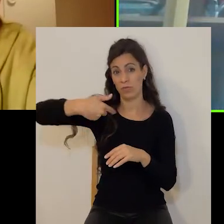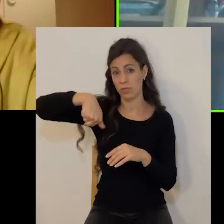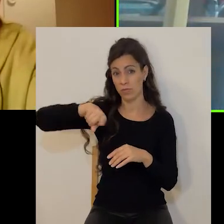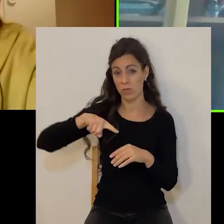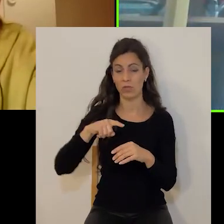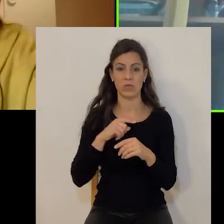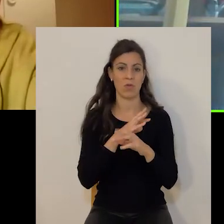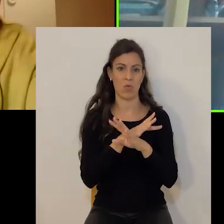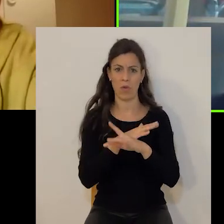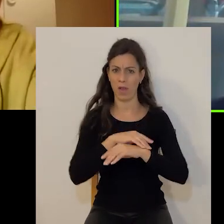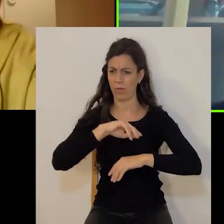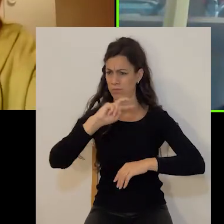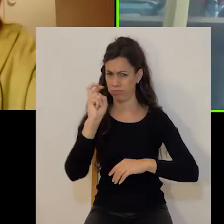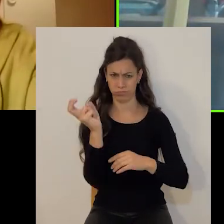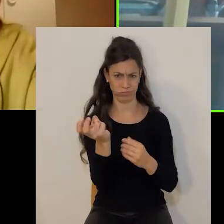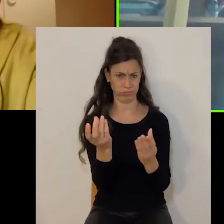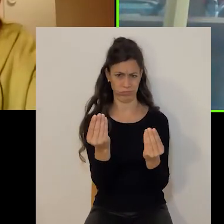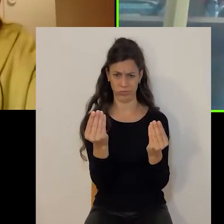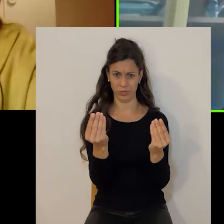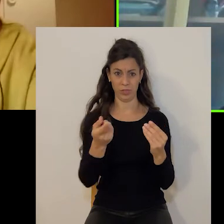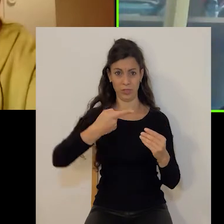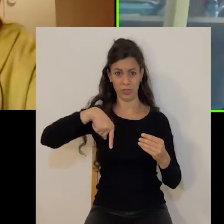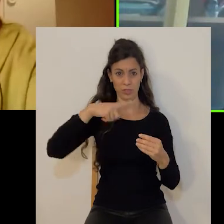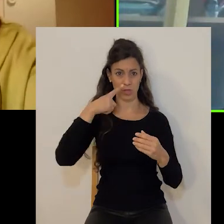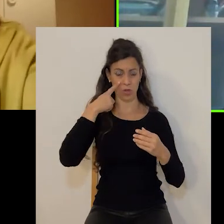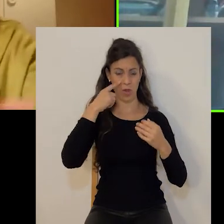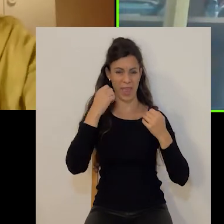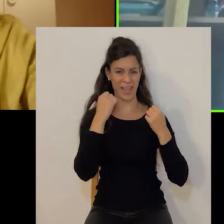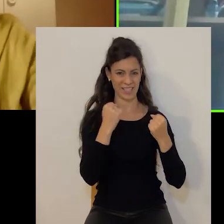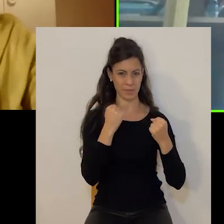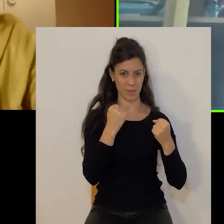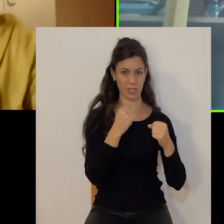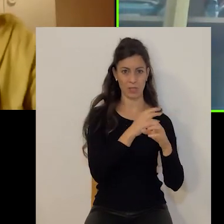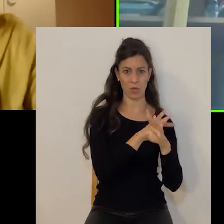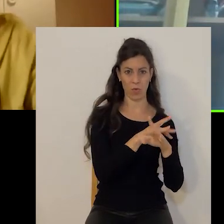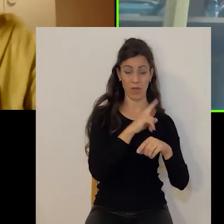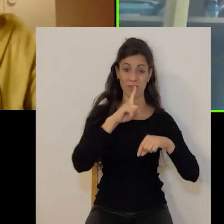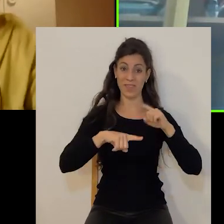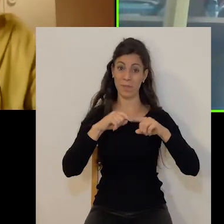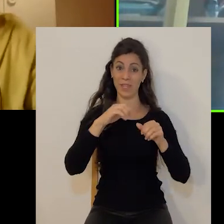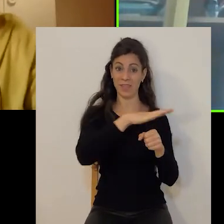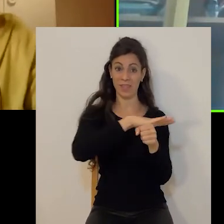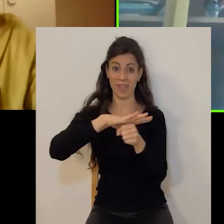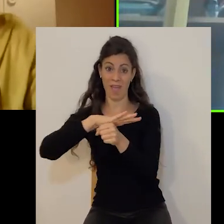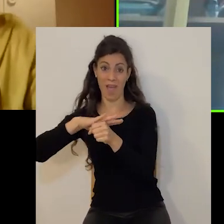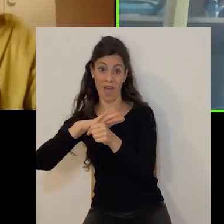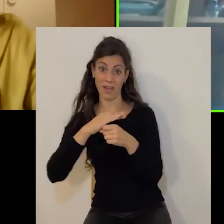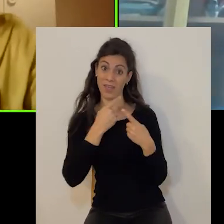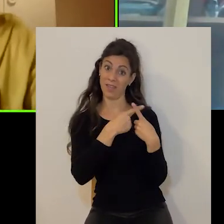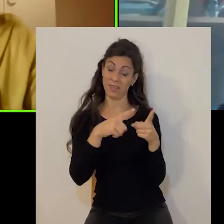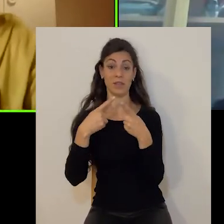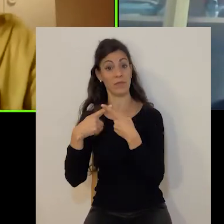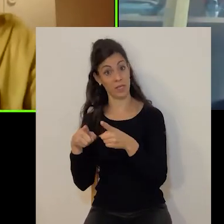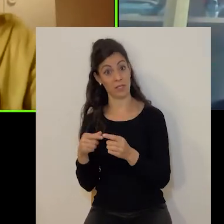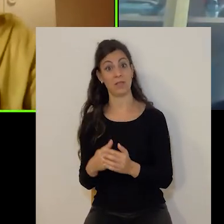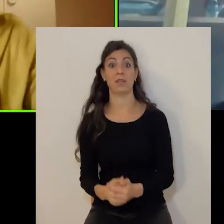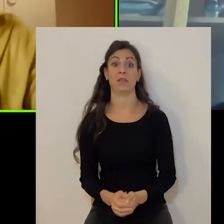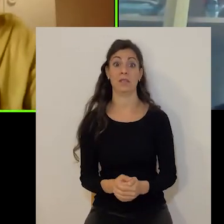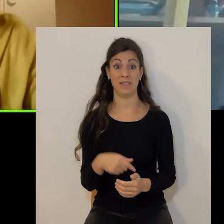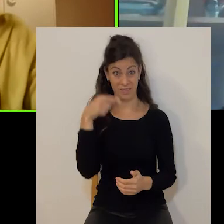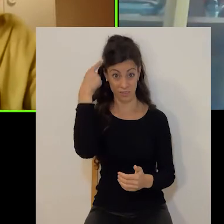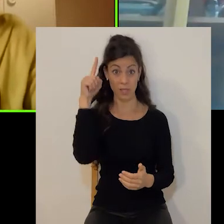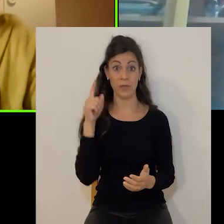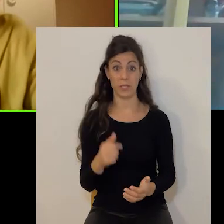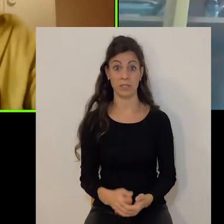muchísimos juegos y somos expertos en juegos, ¿no? Para una área o para otra. Es diferente,